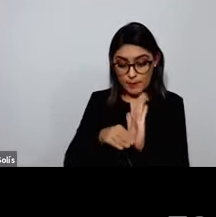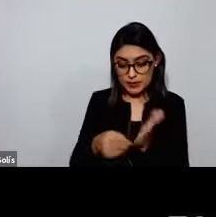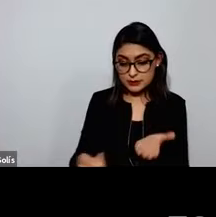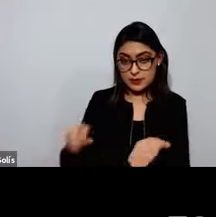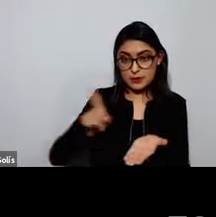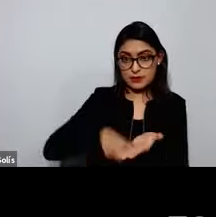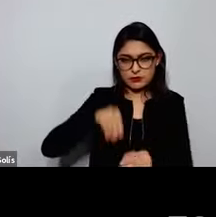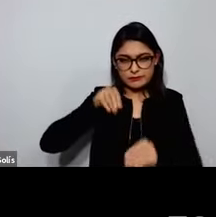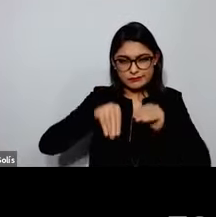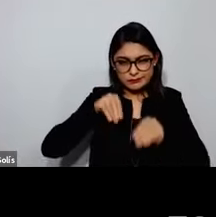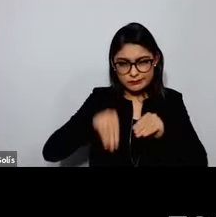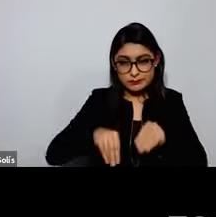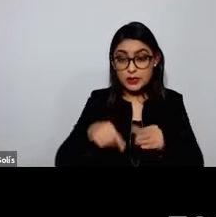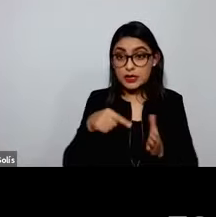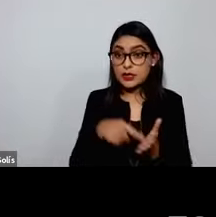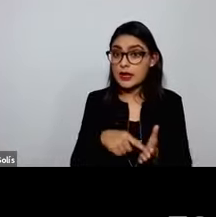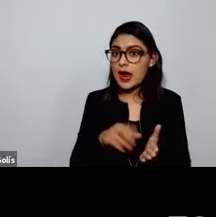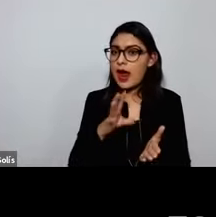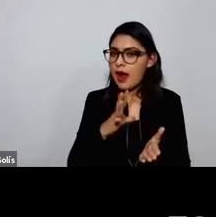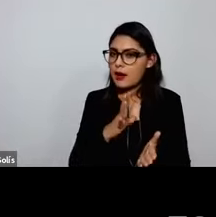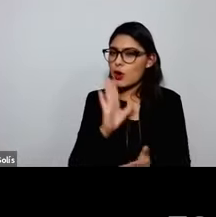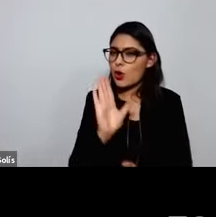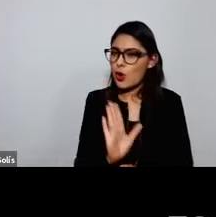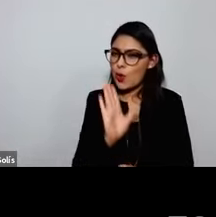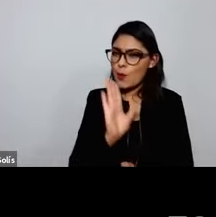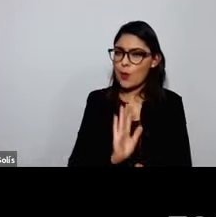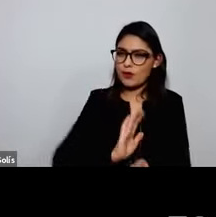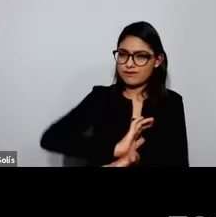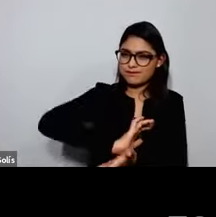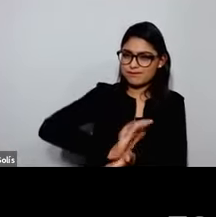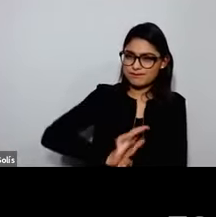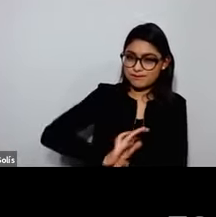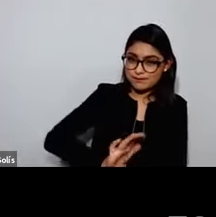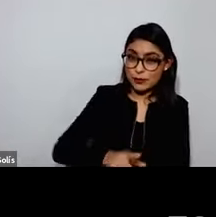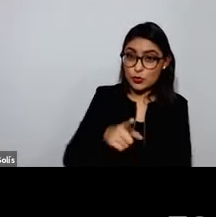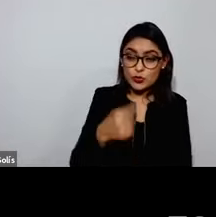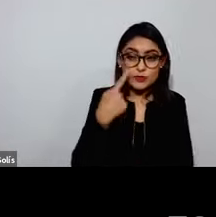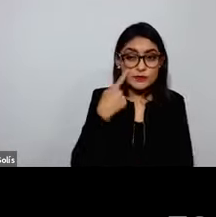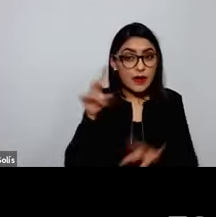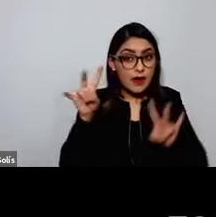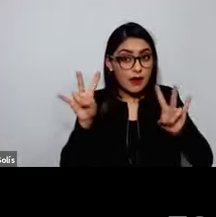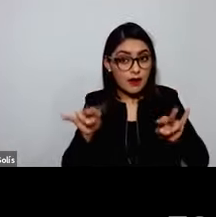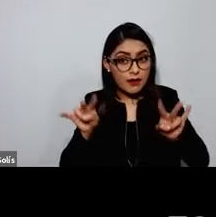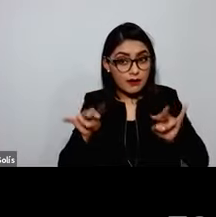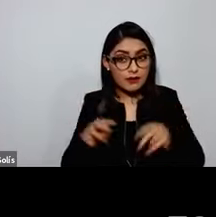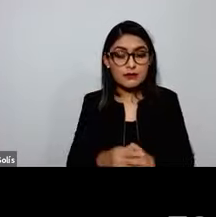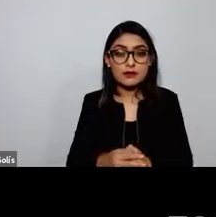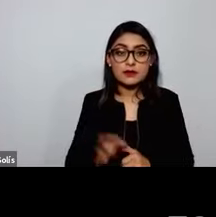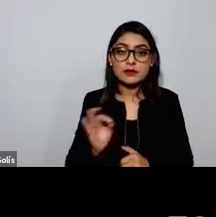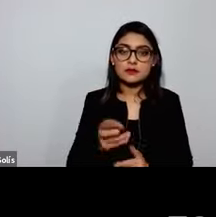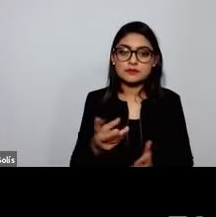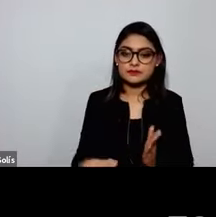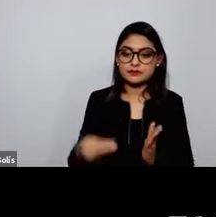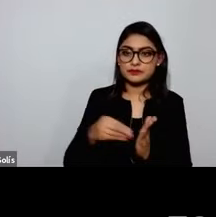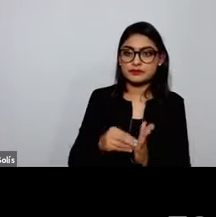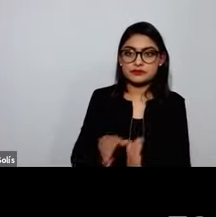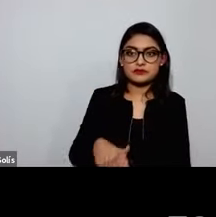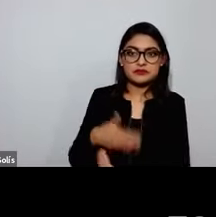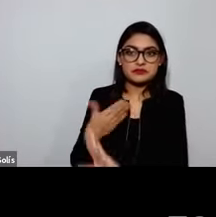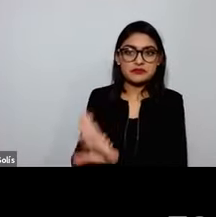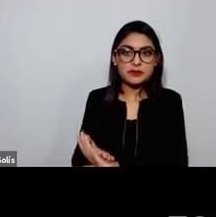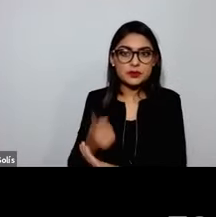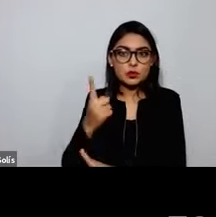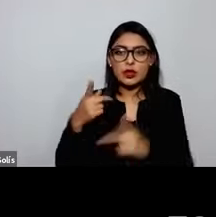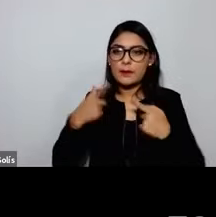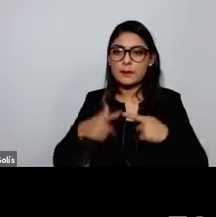o no alguna disposición que pueda ser discriminatoria. Es así que puede haber una discriminación directa si la